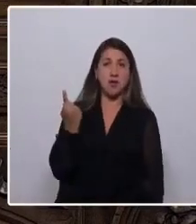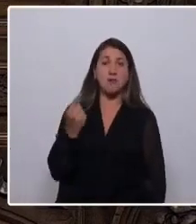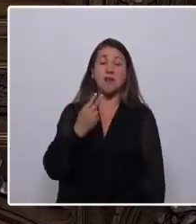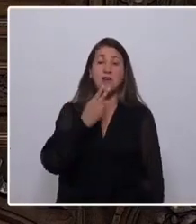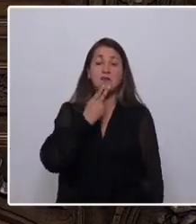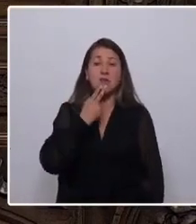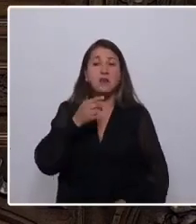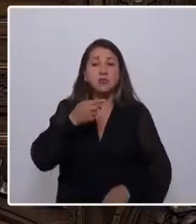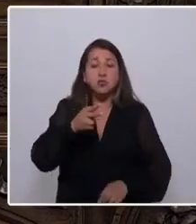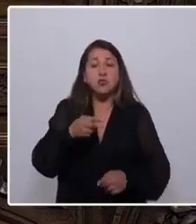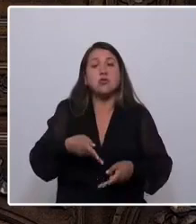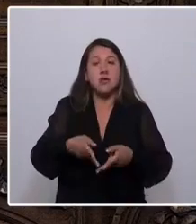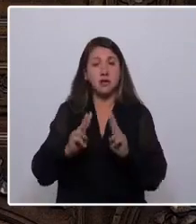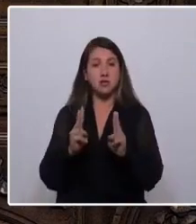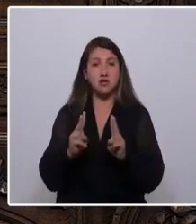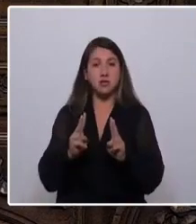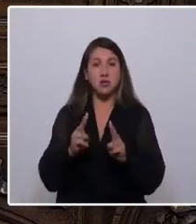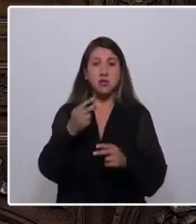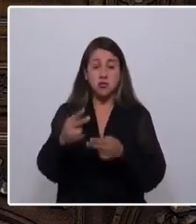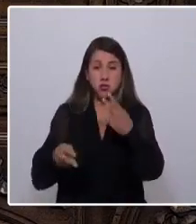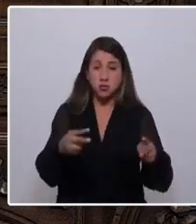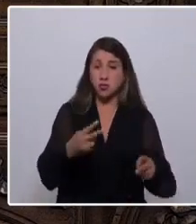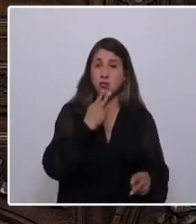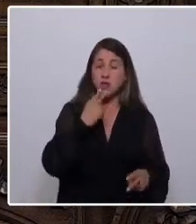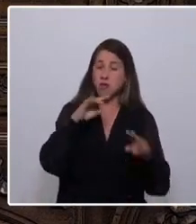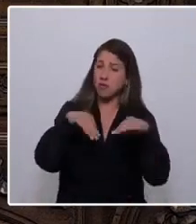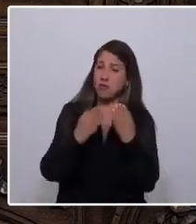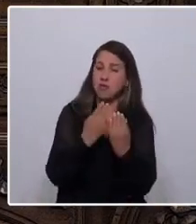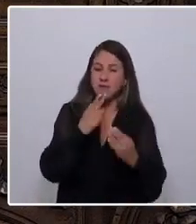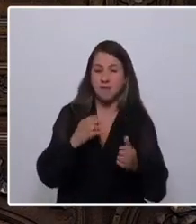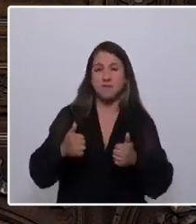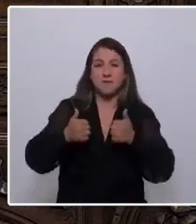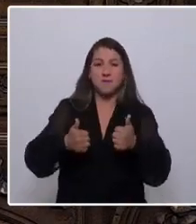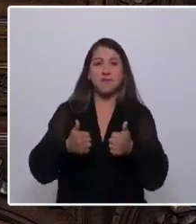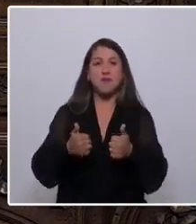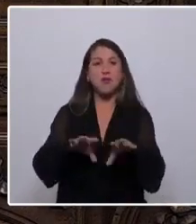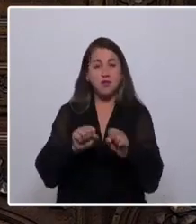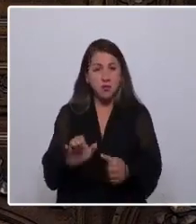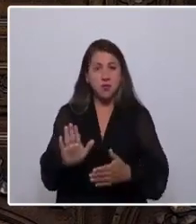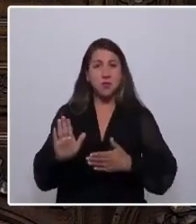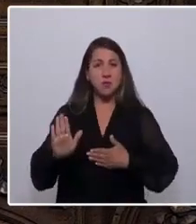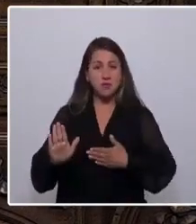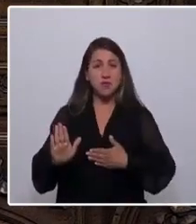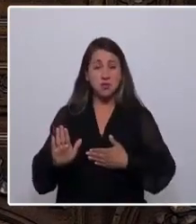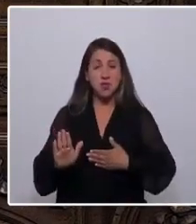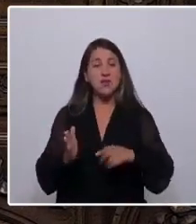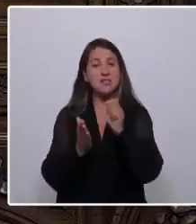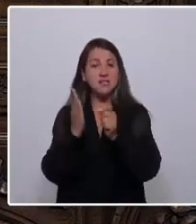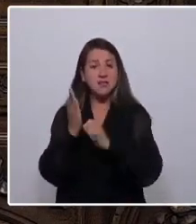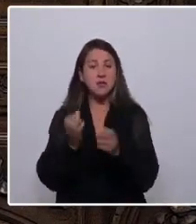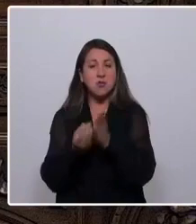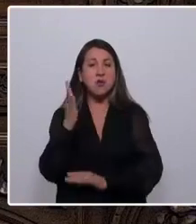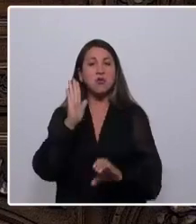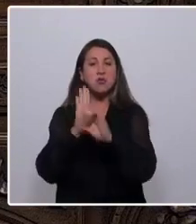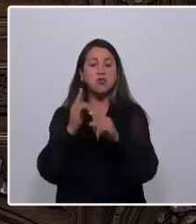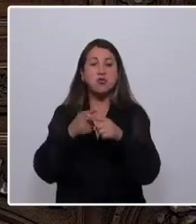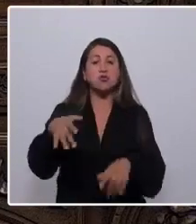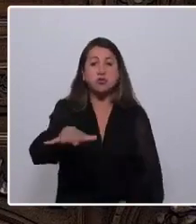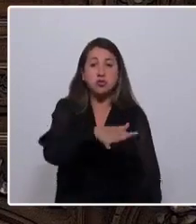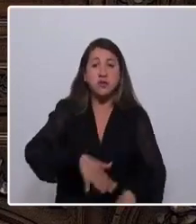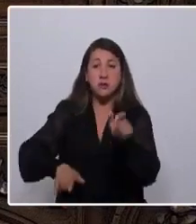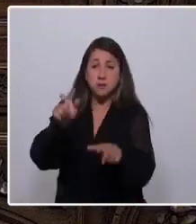sus derechos y para que sus vidas sean plenas. El compromiso es escribir la Constitución para una sociedad